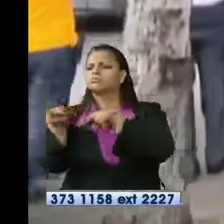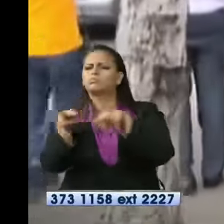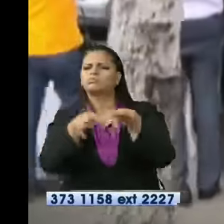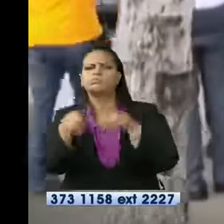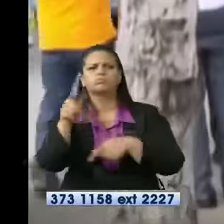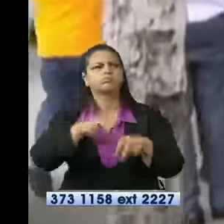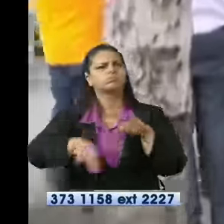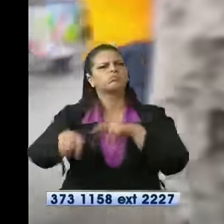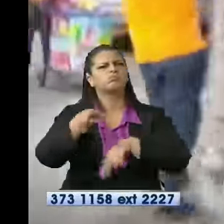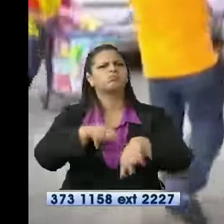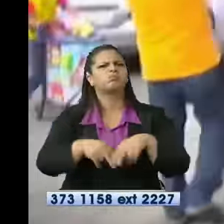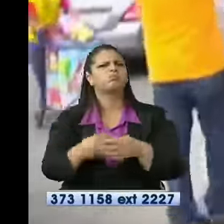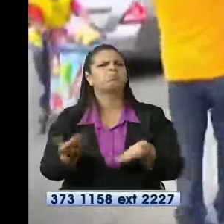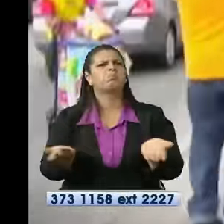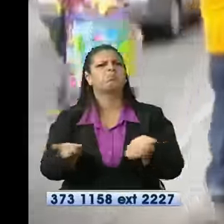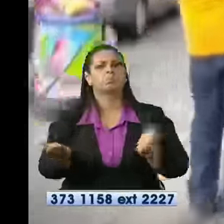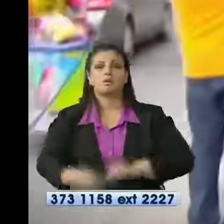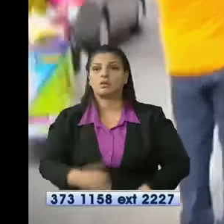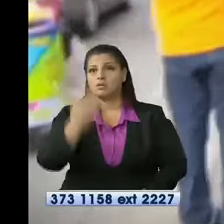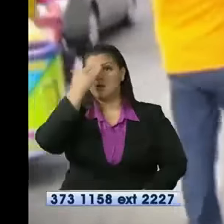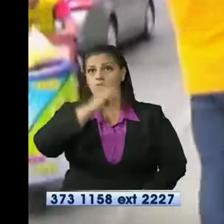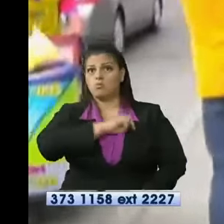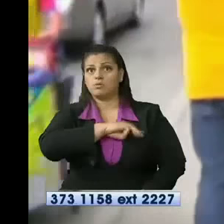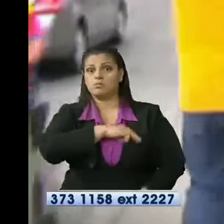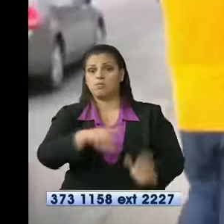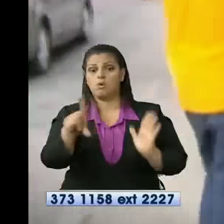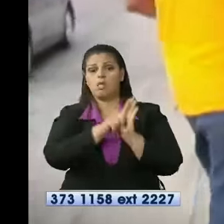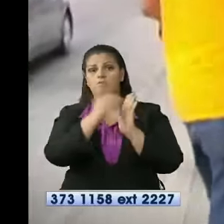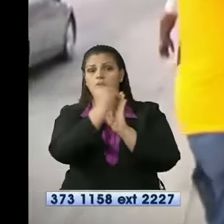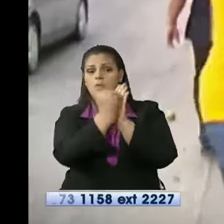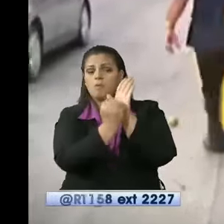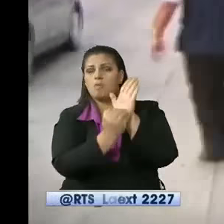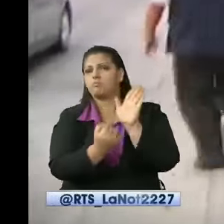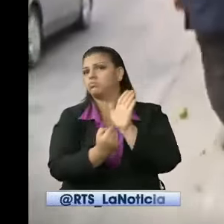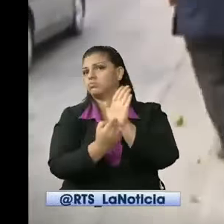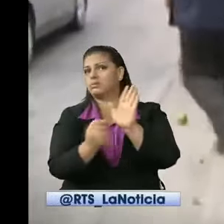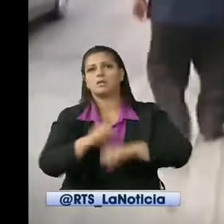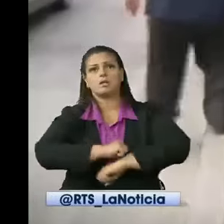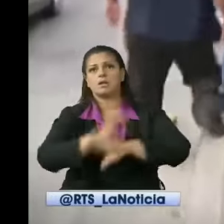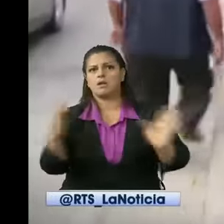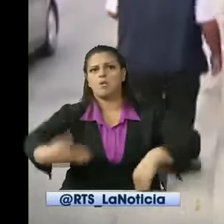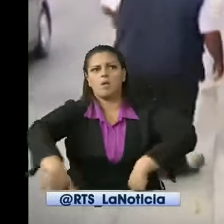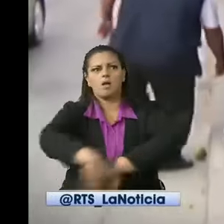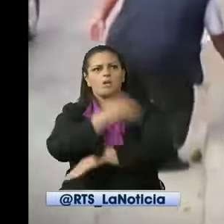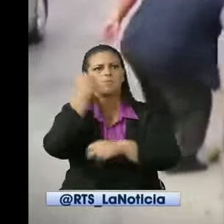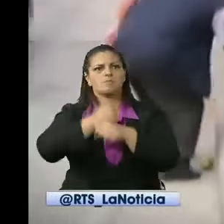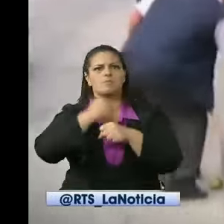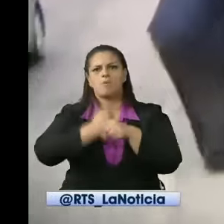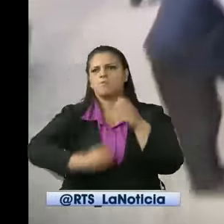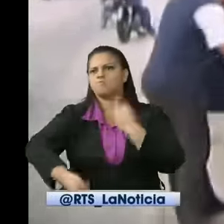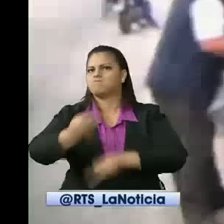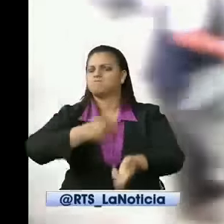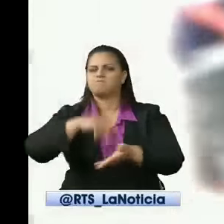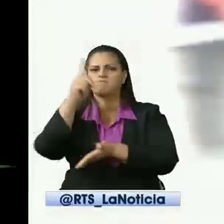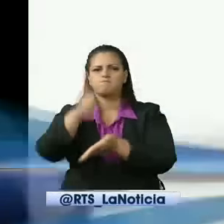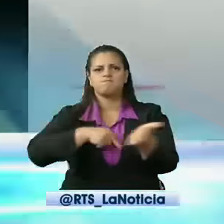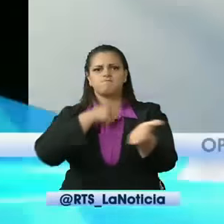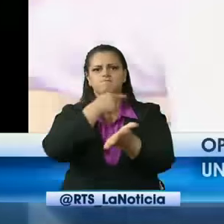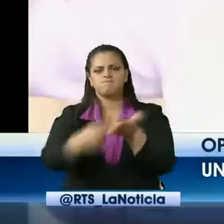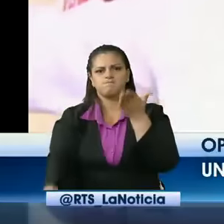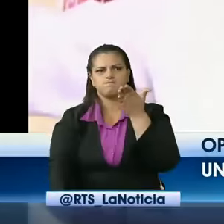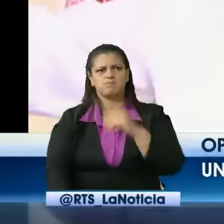busca el cumplimiento de la ordenanza municipal, así lo indica Luis Ávila, jefe delegado municipal, quien encabeza este operativo. Se